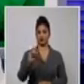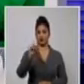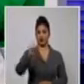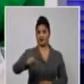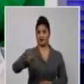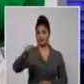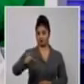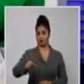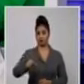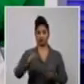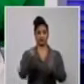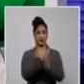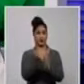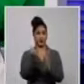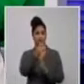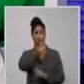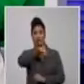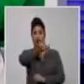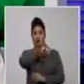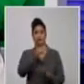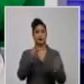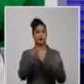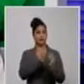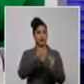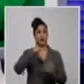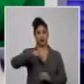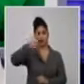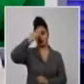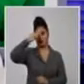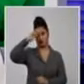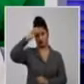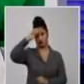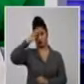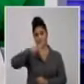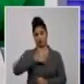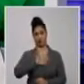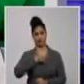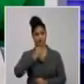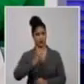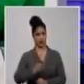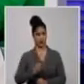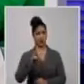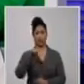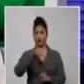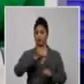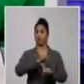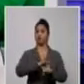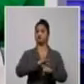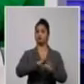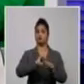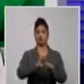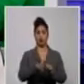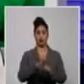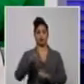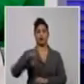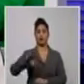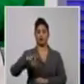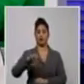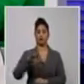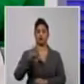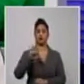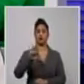ayer, autóctonos, o sea, de transmisión autóctona a la enfermedad, Pinar del Río con